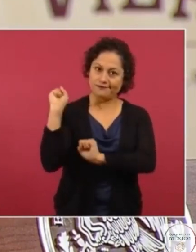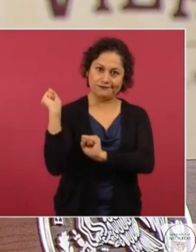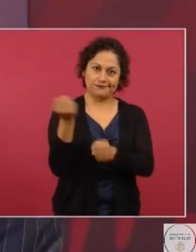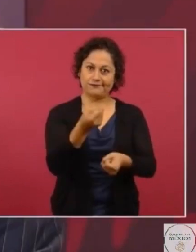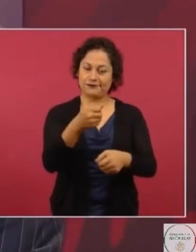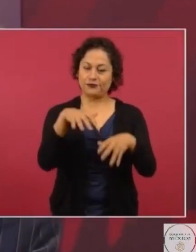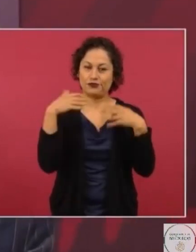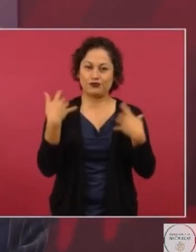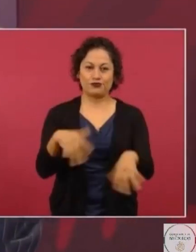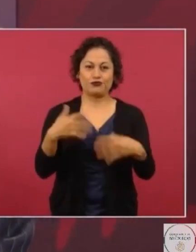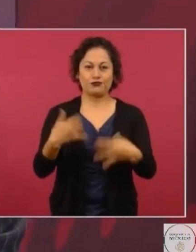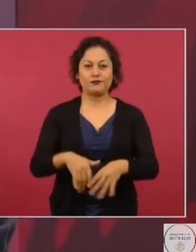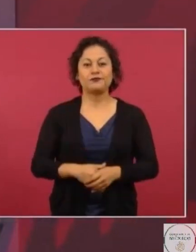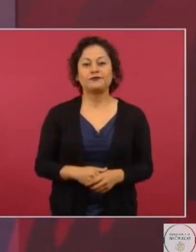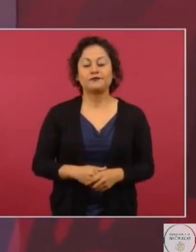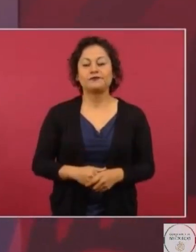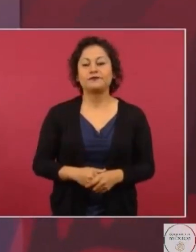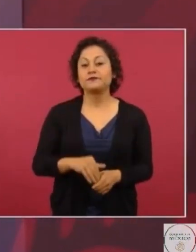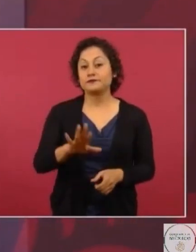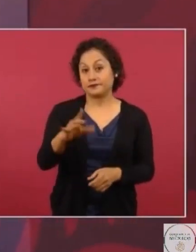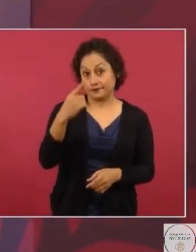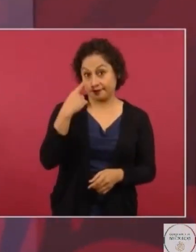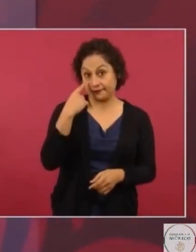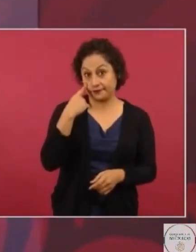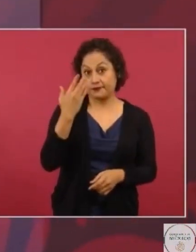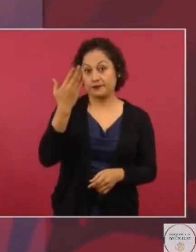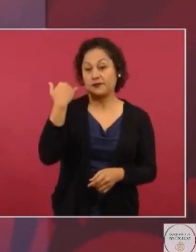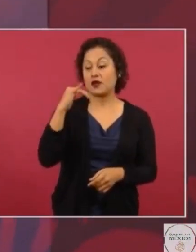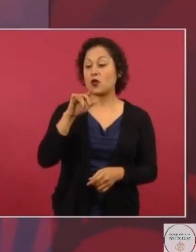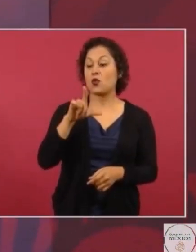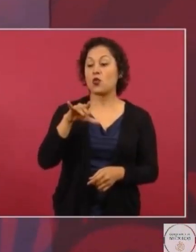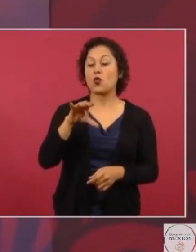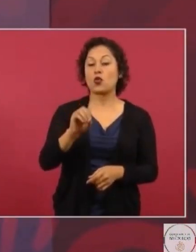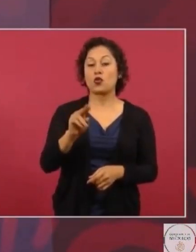Cuando Julio Urías me visitó,